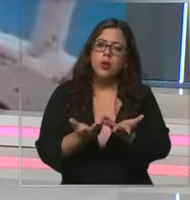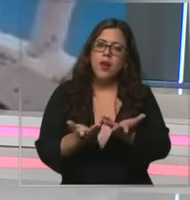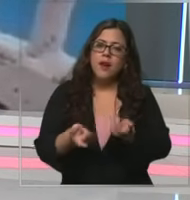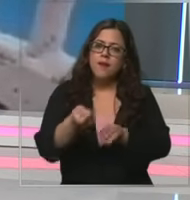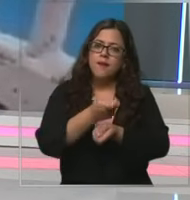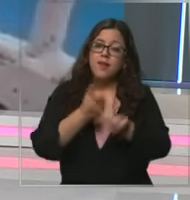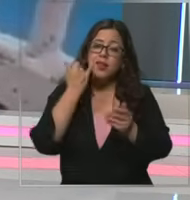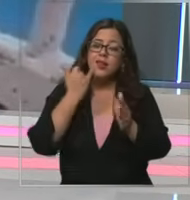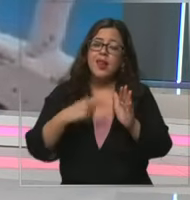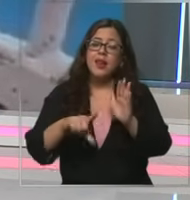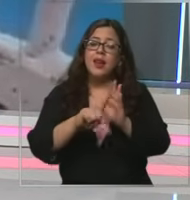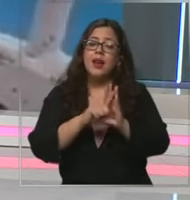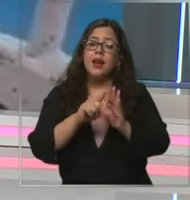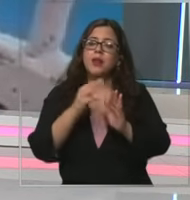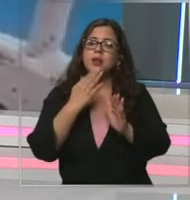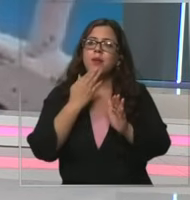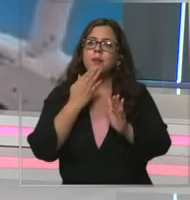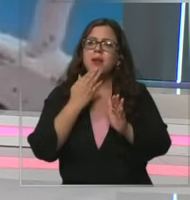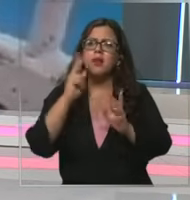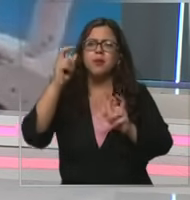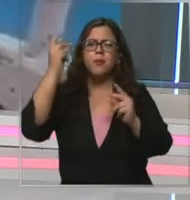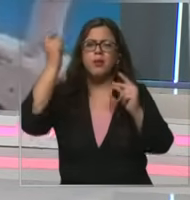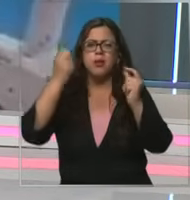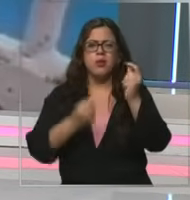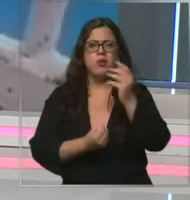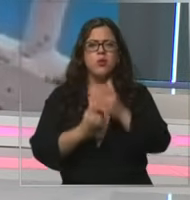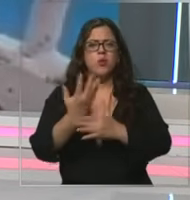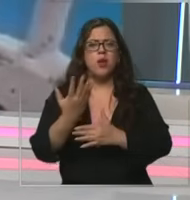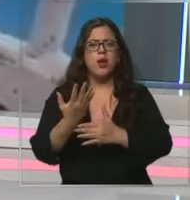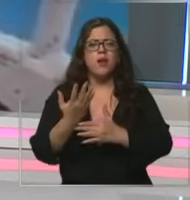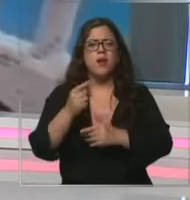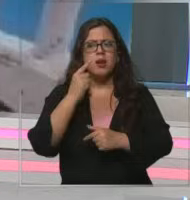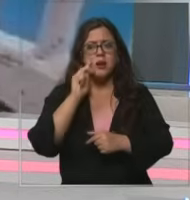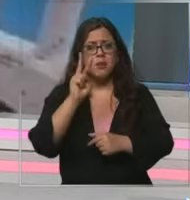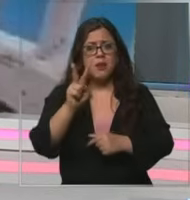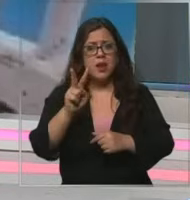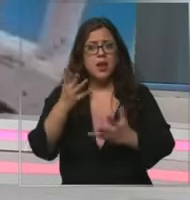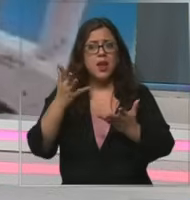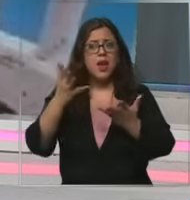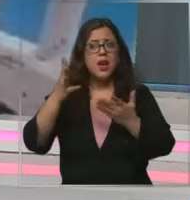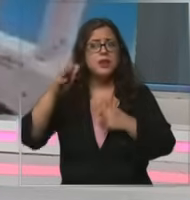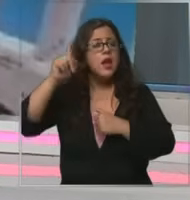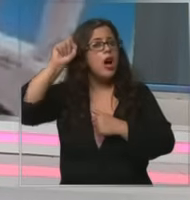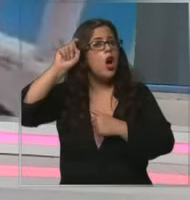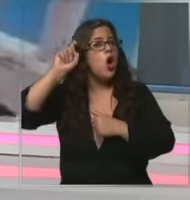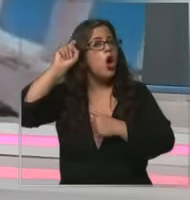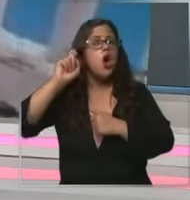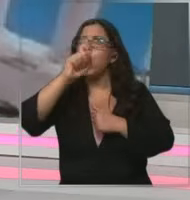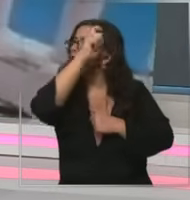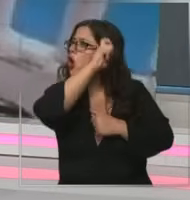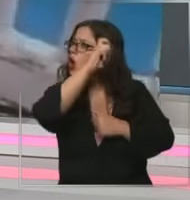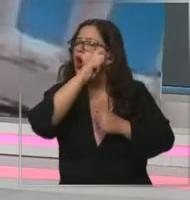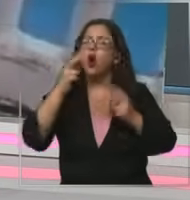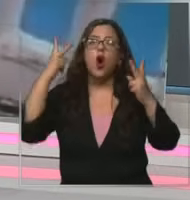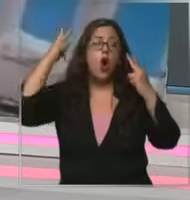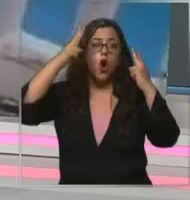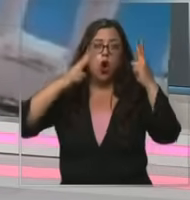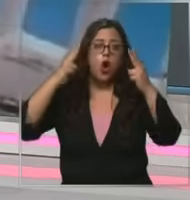pero además con innovaciones en las ofertas. Hasta cortes de pelo hay en la orilla de la